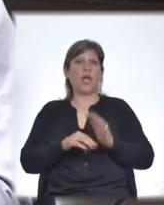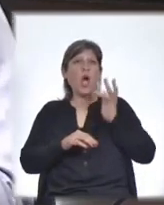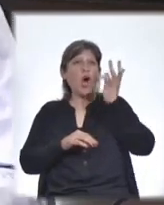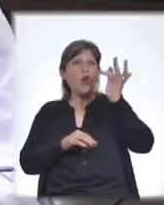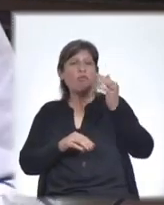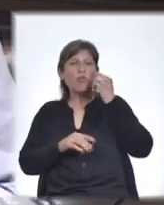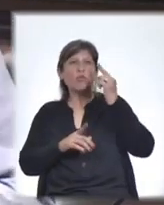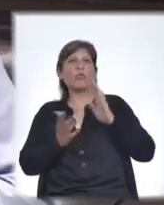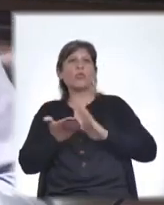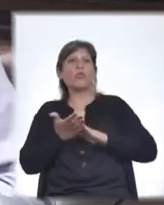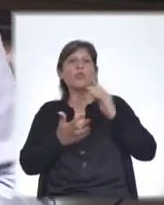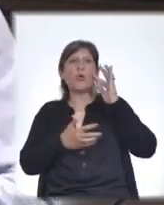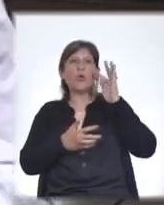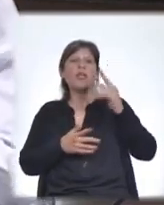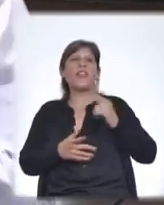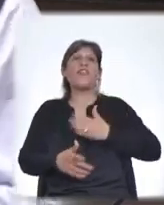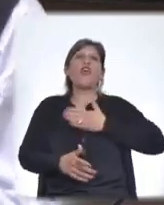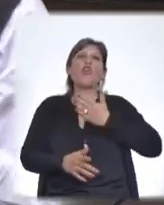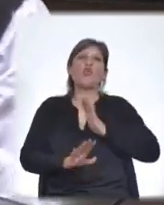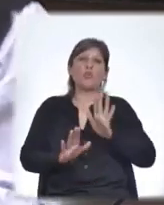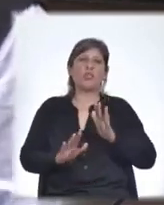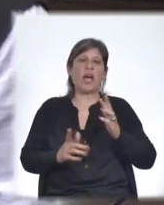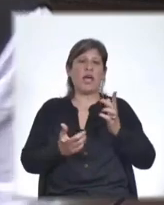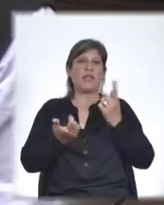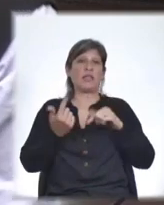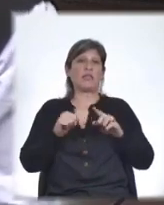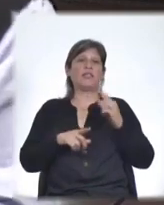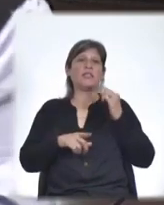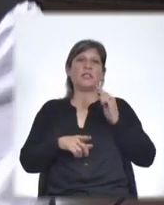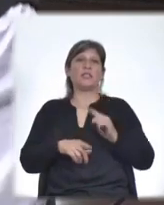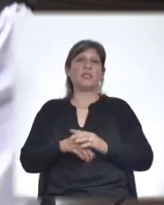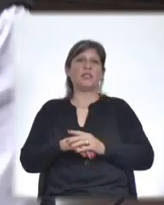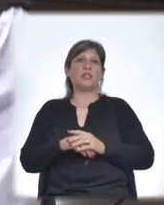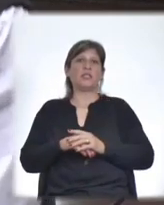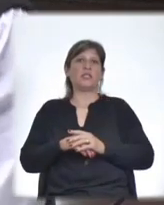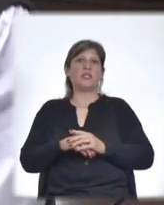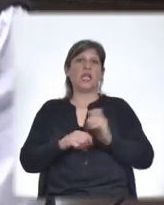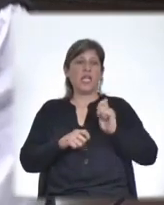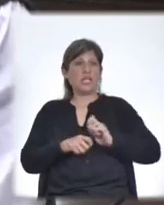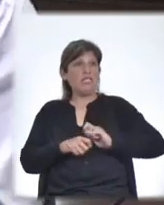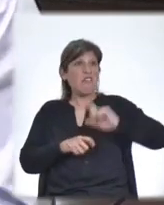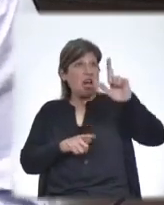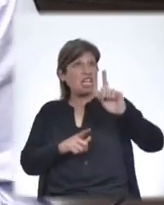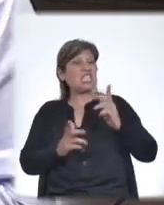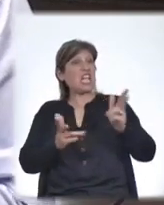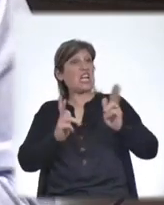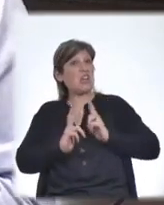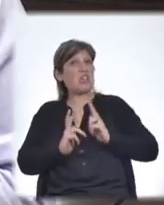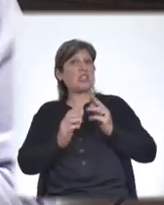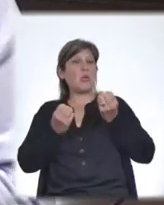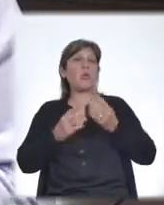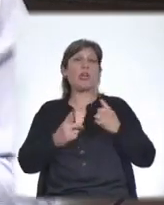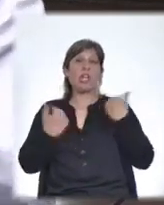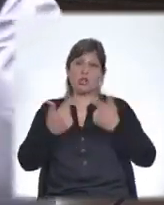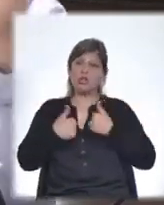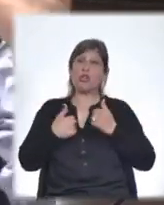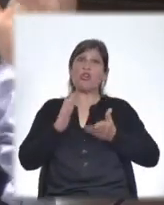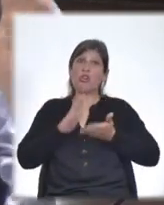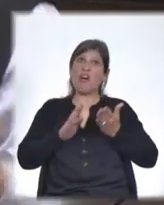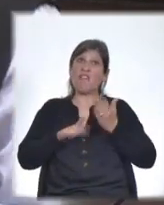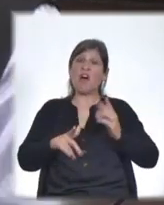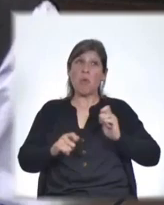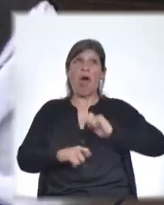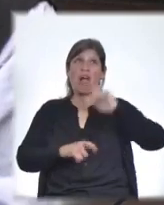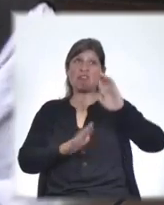un pensamiento voluntarista y tautológico, señor presidente. Se va a crecer, nos dicen, porque vamos a crecer.